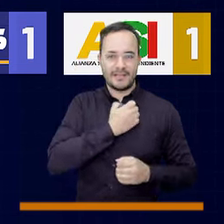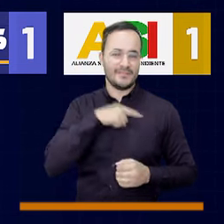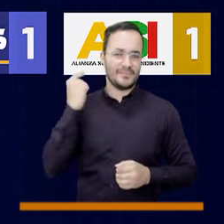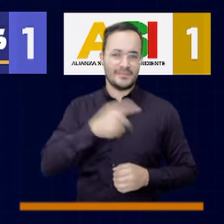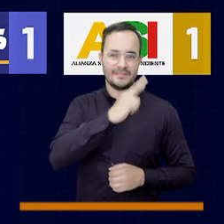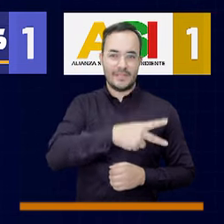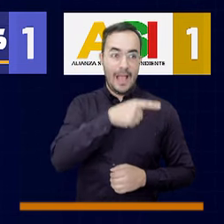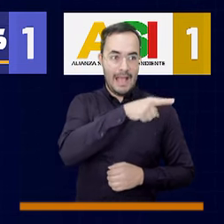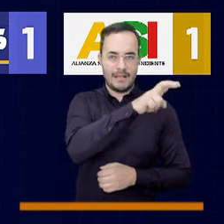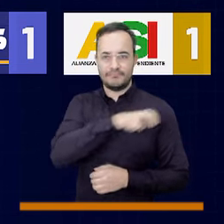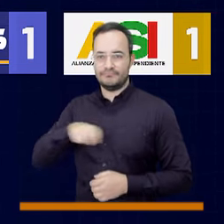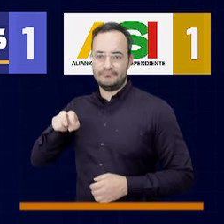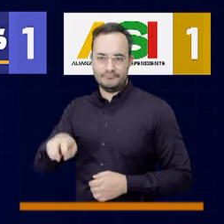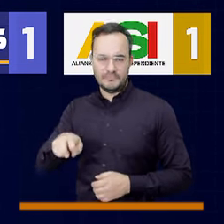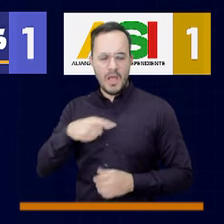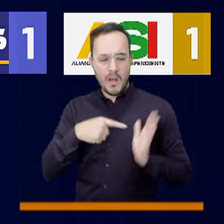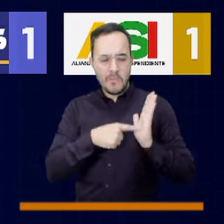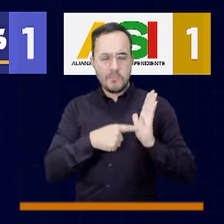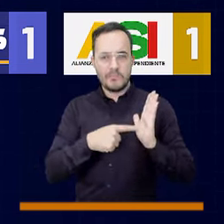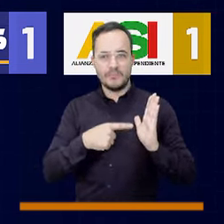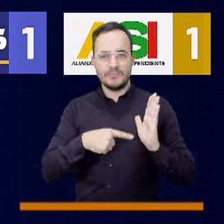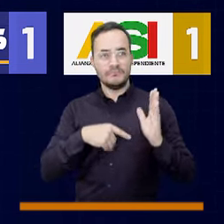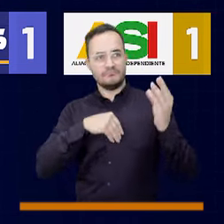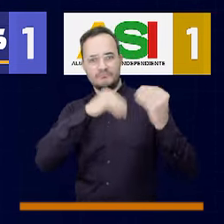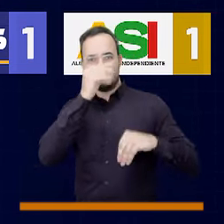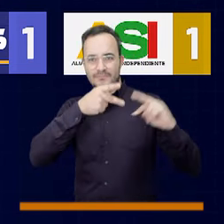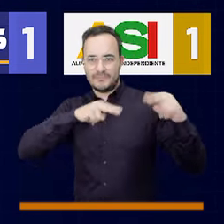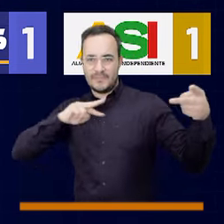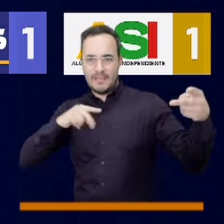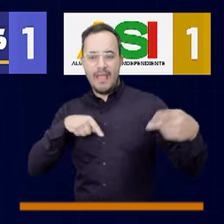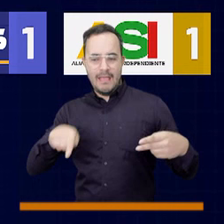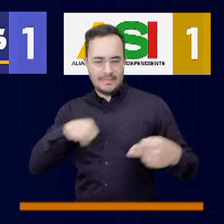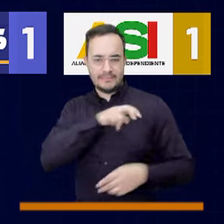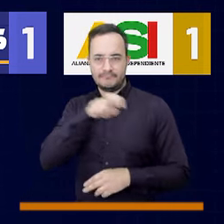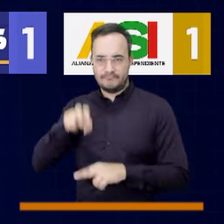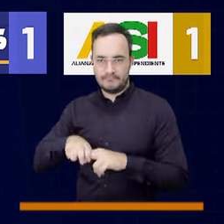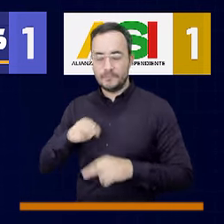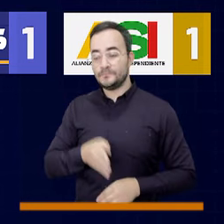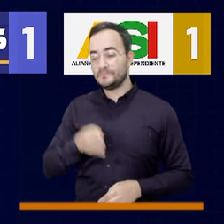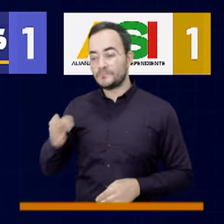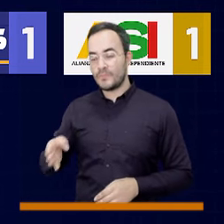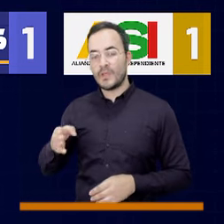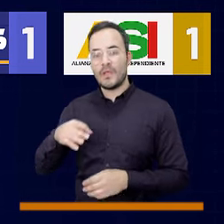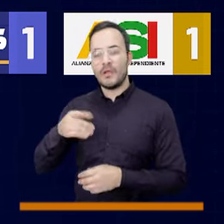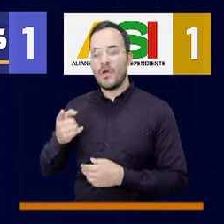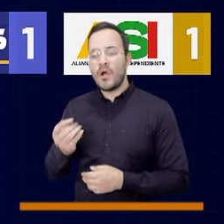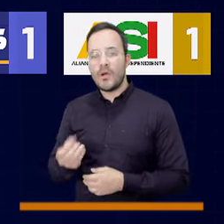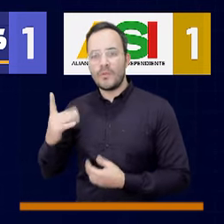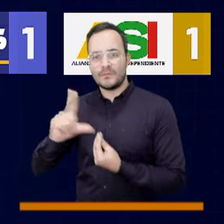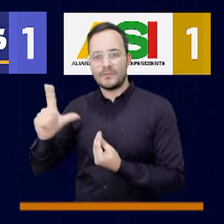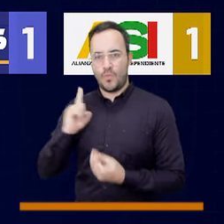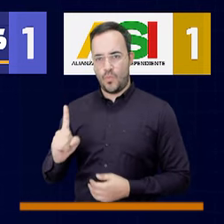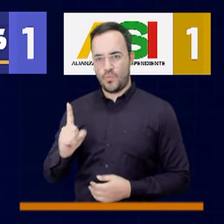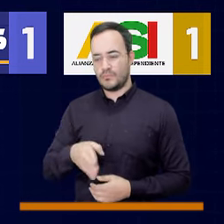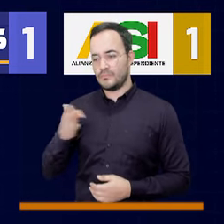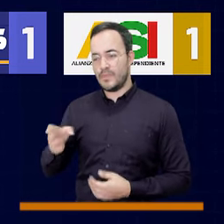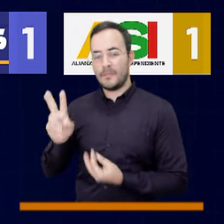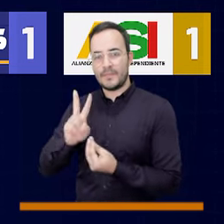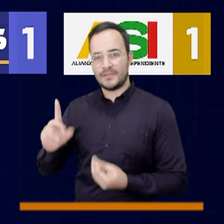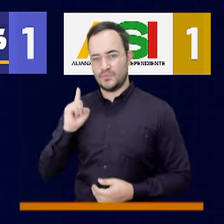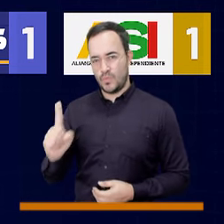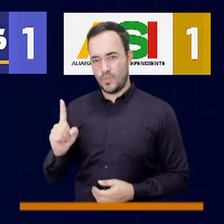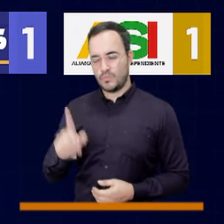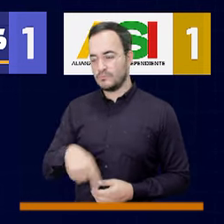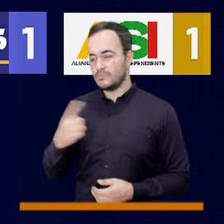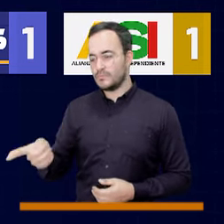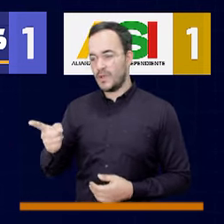segundo en las votaciones de octubre para alcalde, según el estatuto de oposición. Una curul para el Partido Liberal. Una para